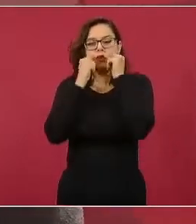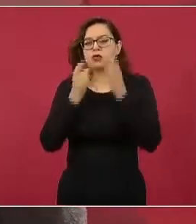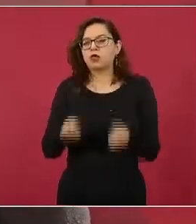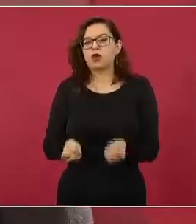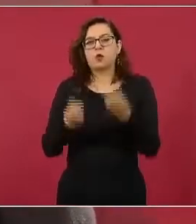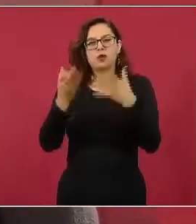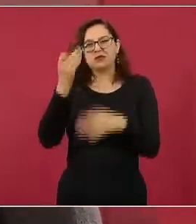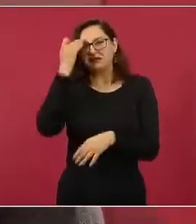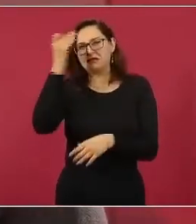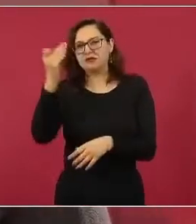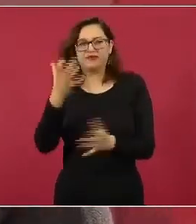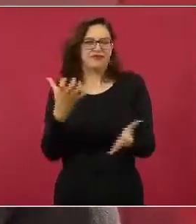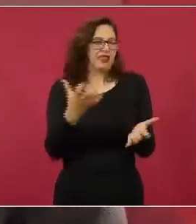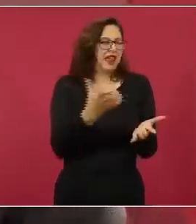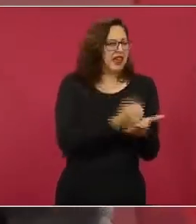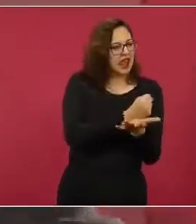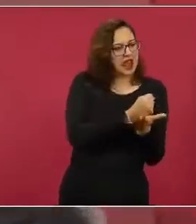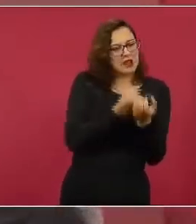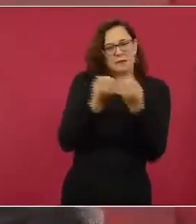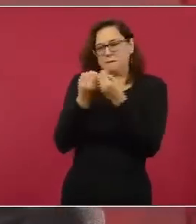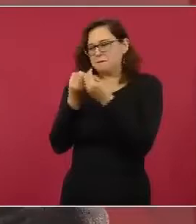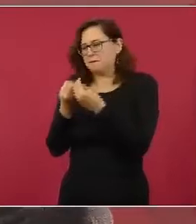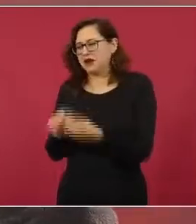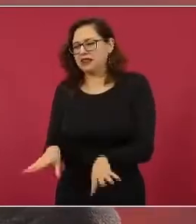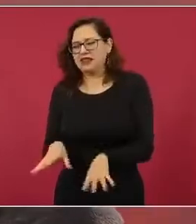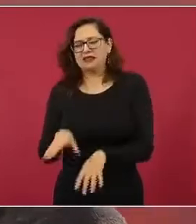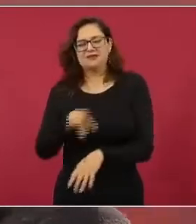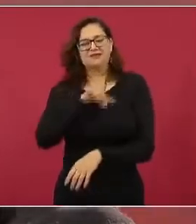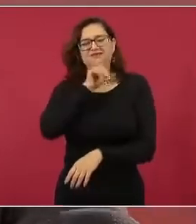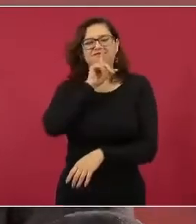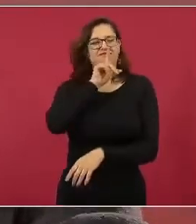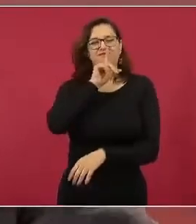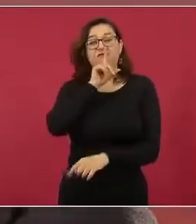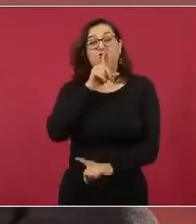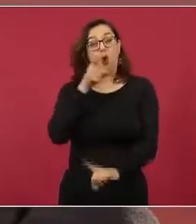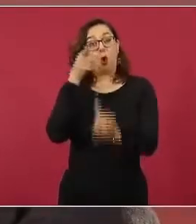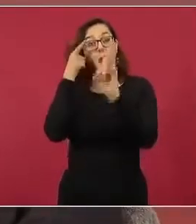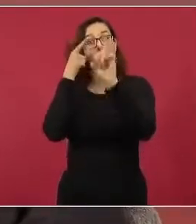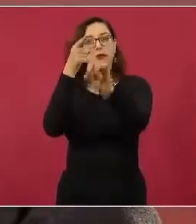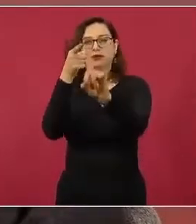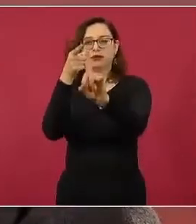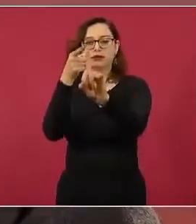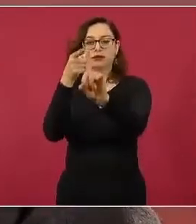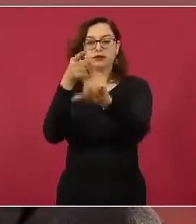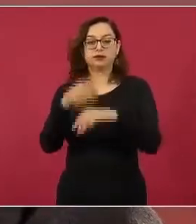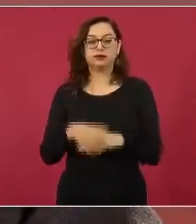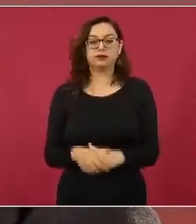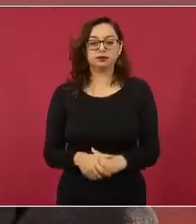hay que poner por delante el ideal, el principio superior.